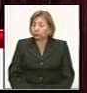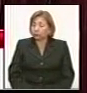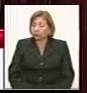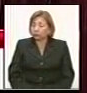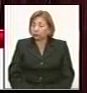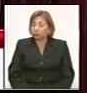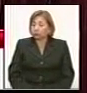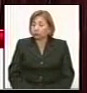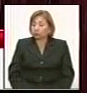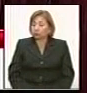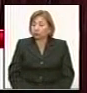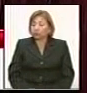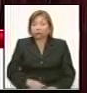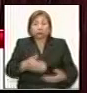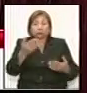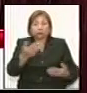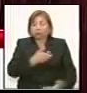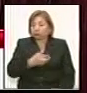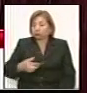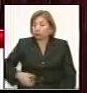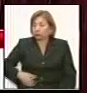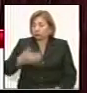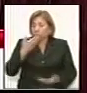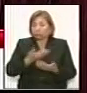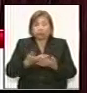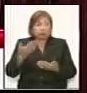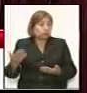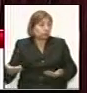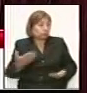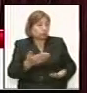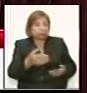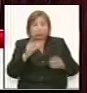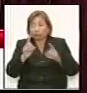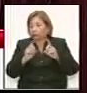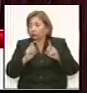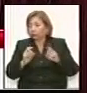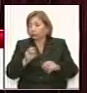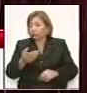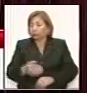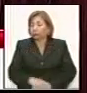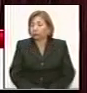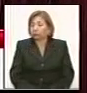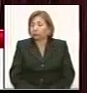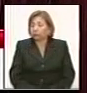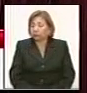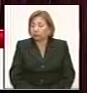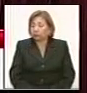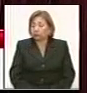Bien, muchas gracias, vicepresidente. ¿Alguna intervención, alguna pregunta, alguna cuestión?